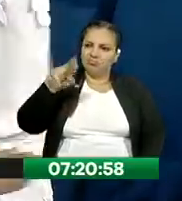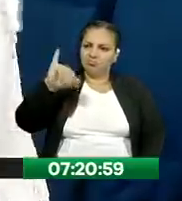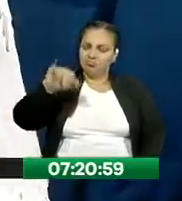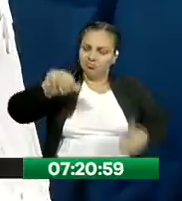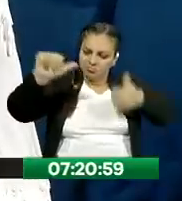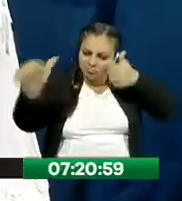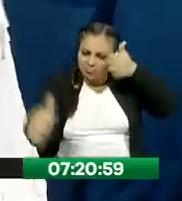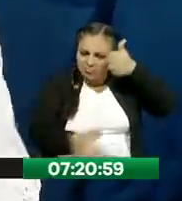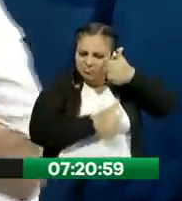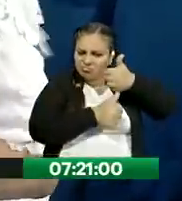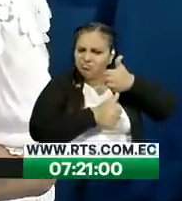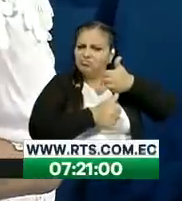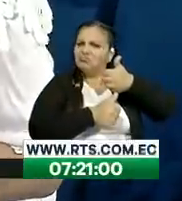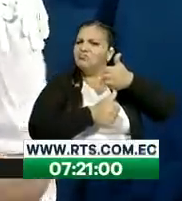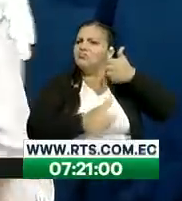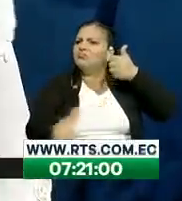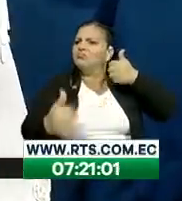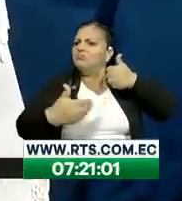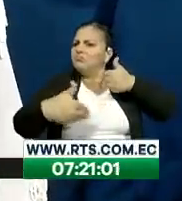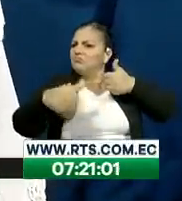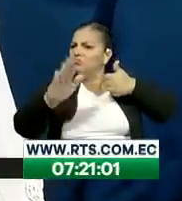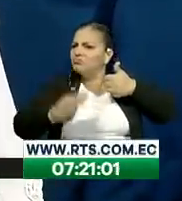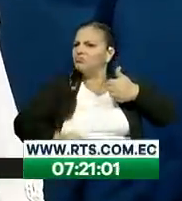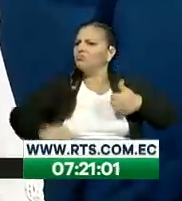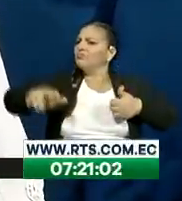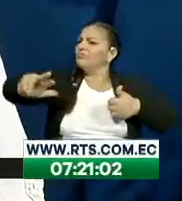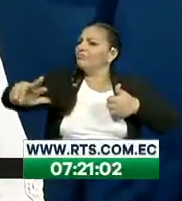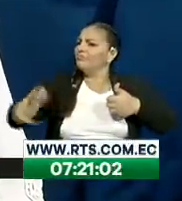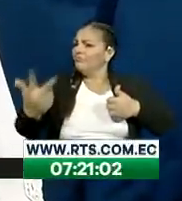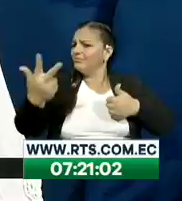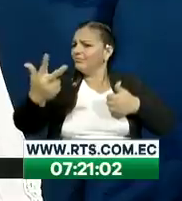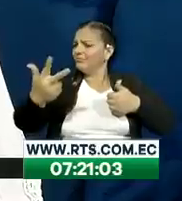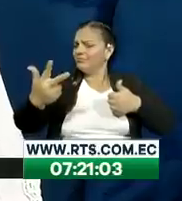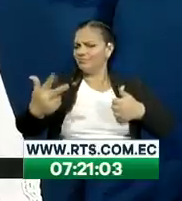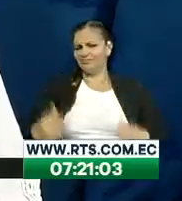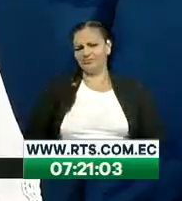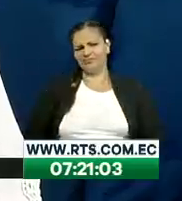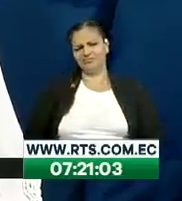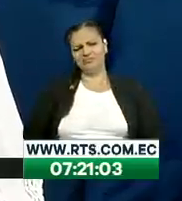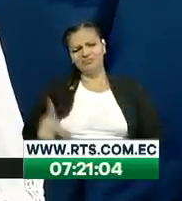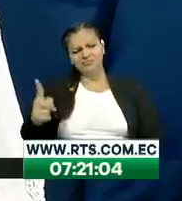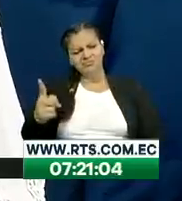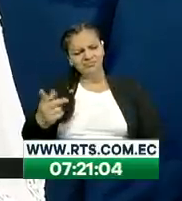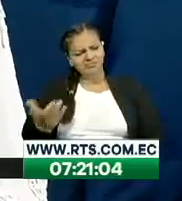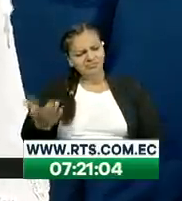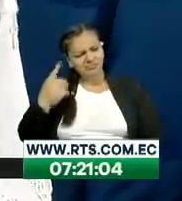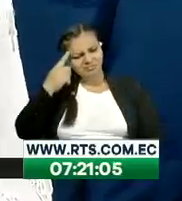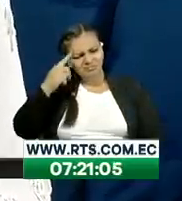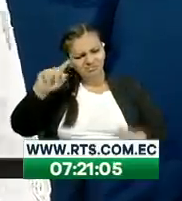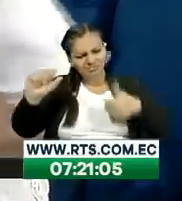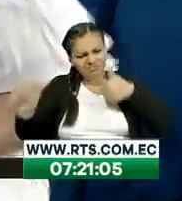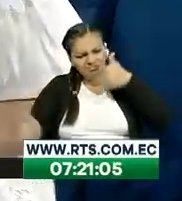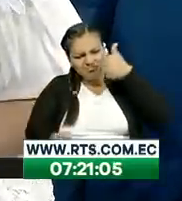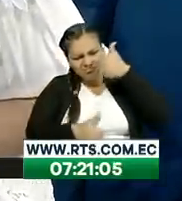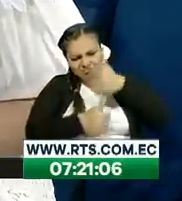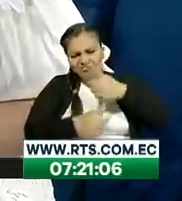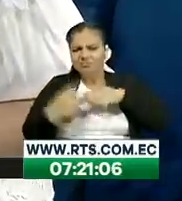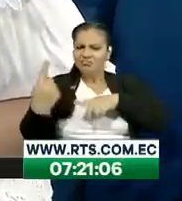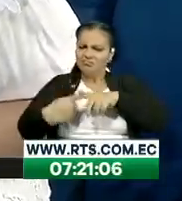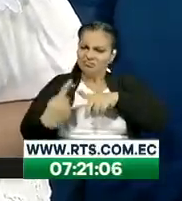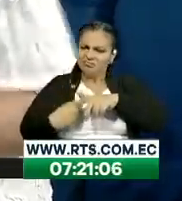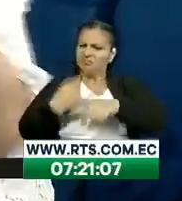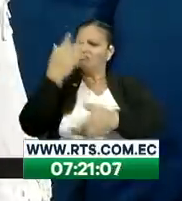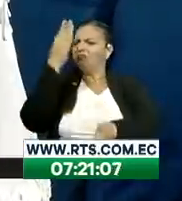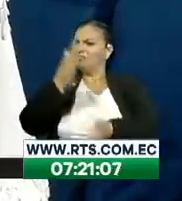reste, se sostenga y no se caiga, permanezca en el cargo hasta el final del mandato, como a diferencia de quienes le